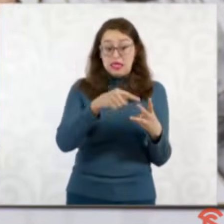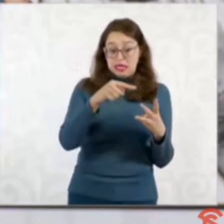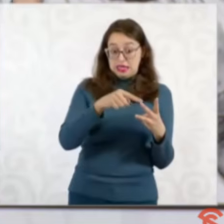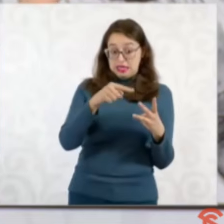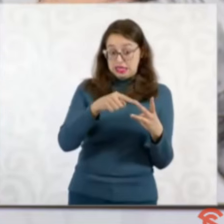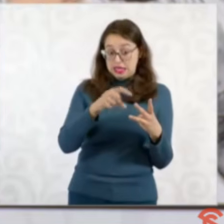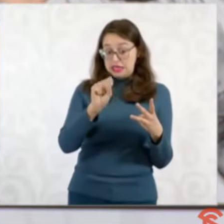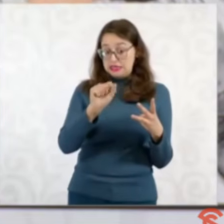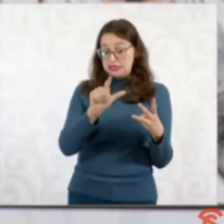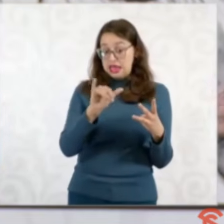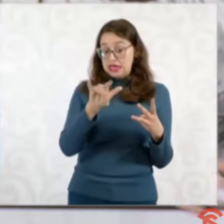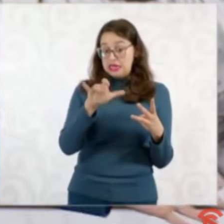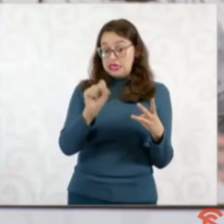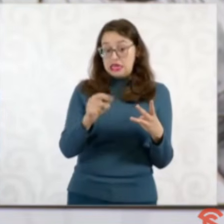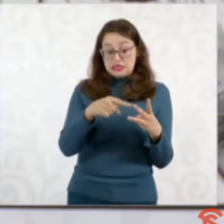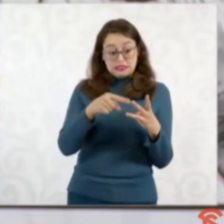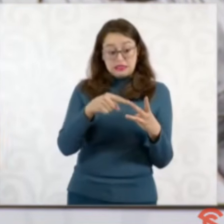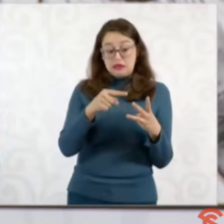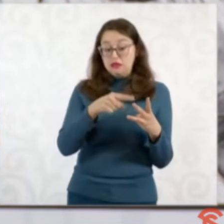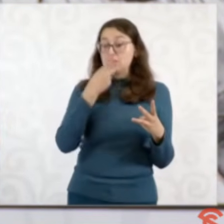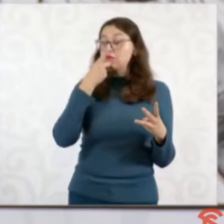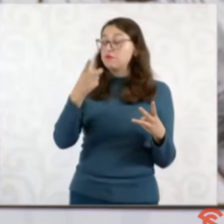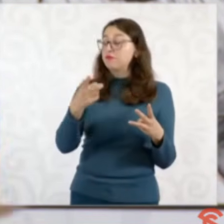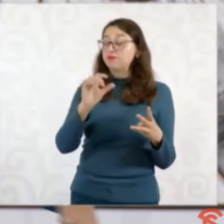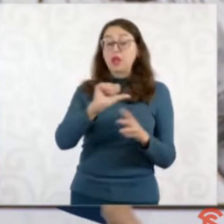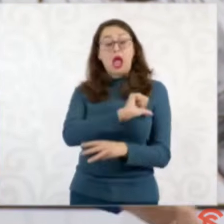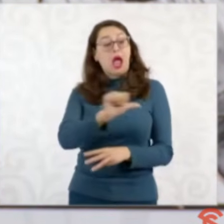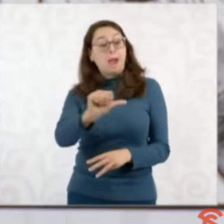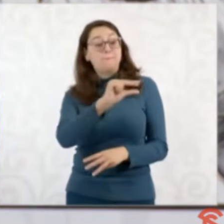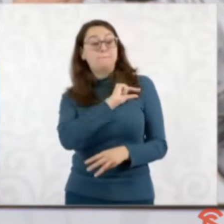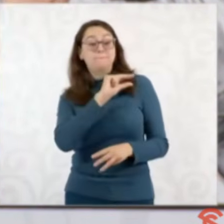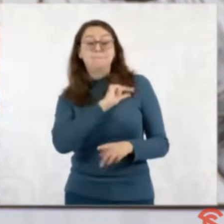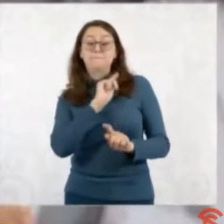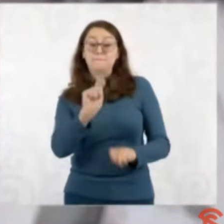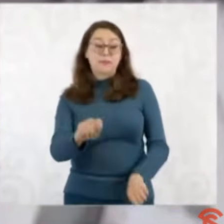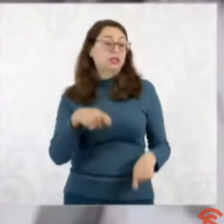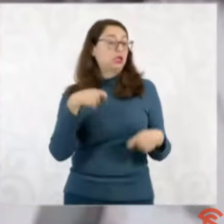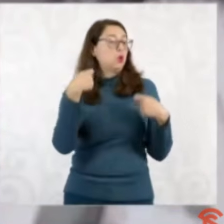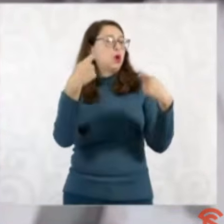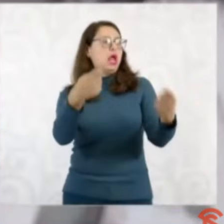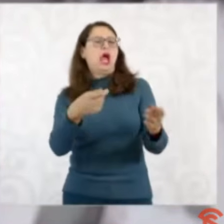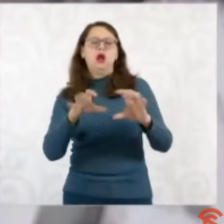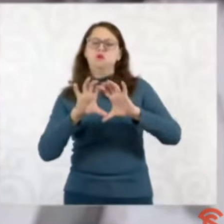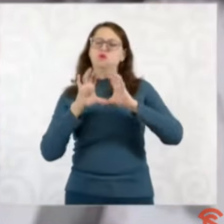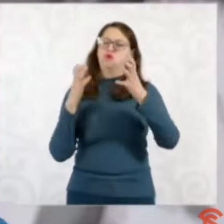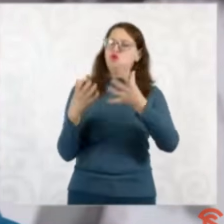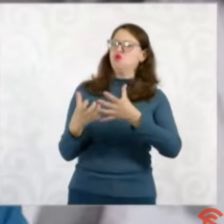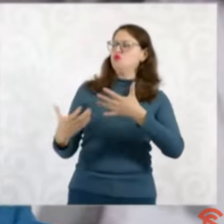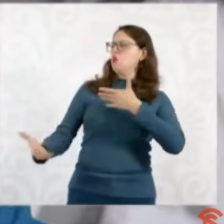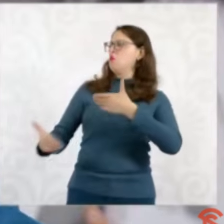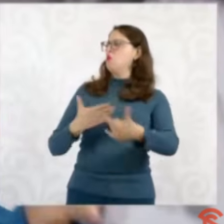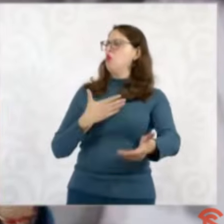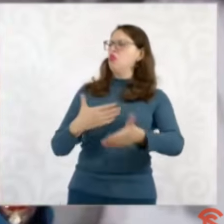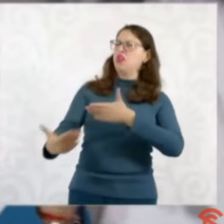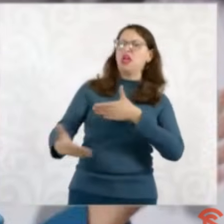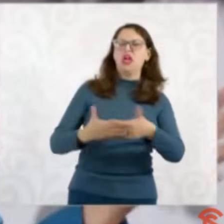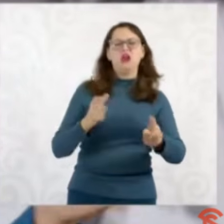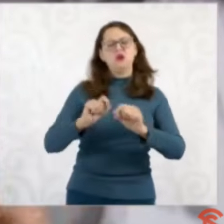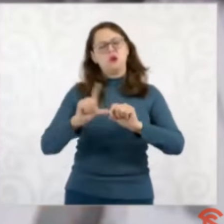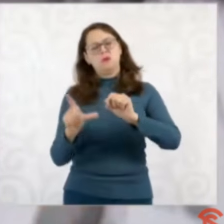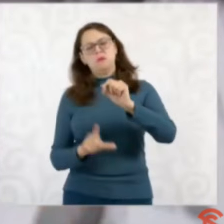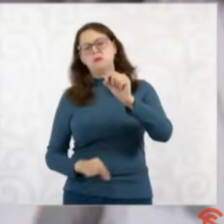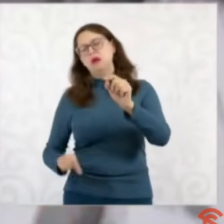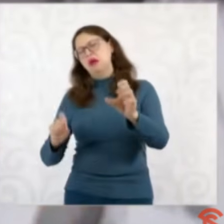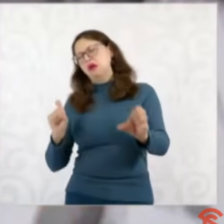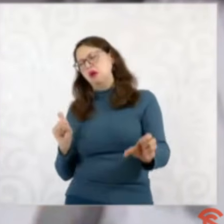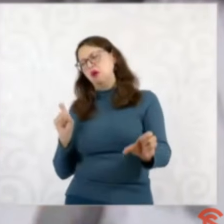vendieron que ya habíamos entrado al primer mundo, que México estaba cambiando, que ya éramos parte de la Organización para